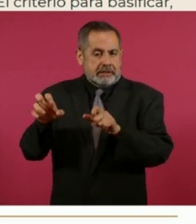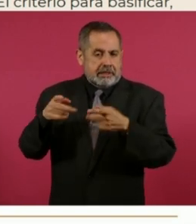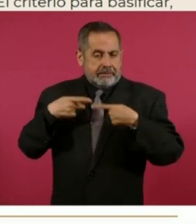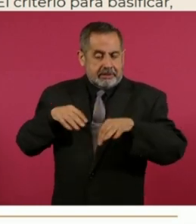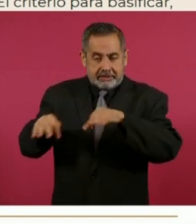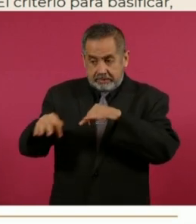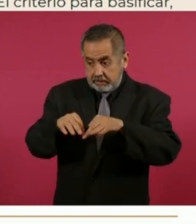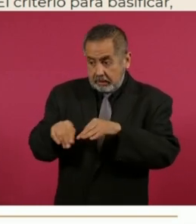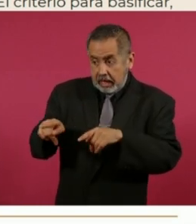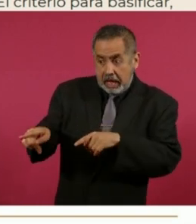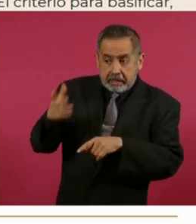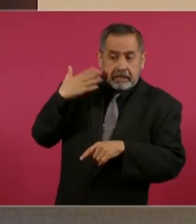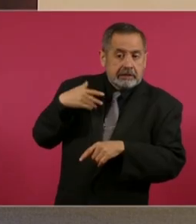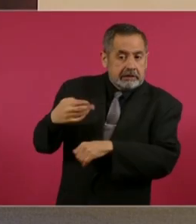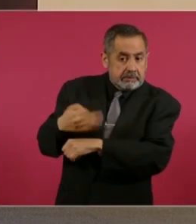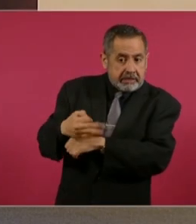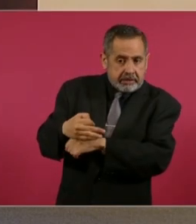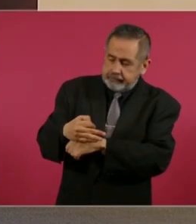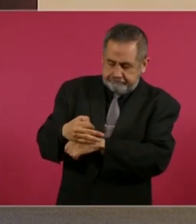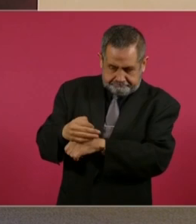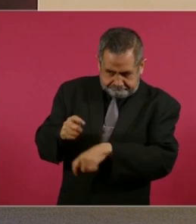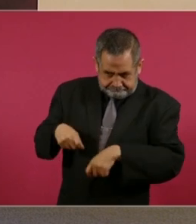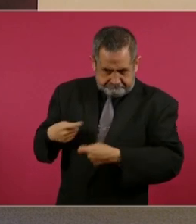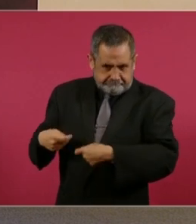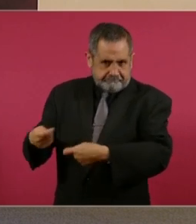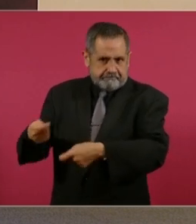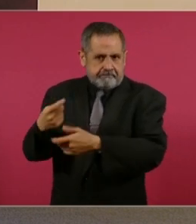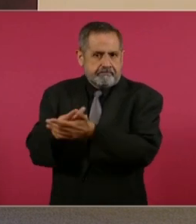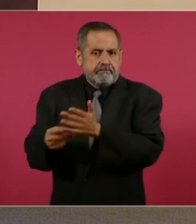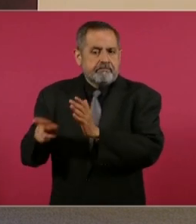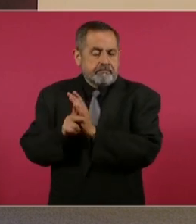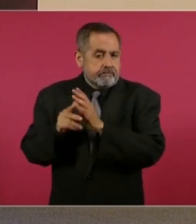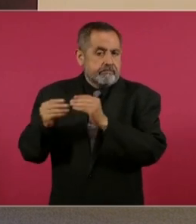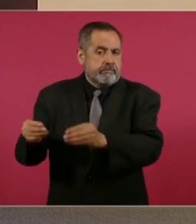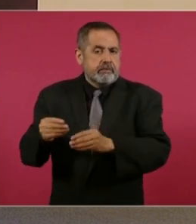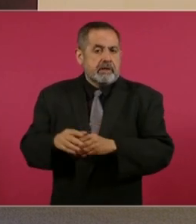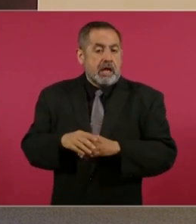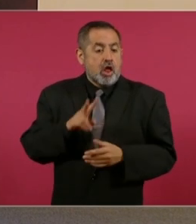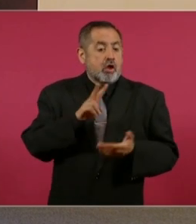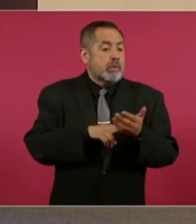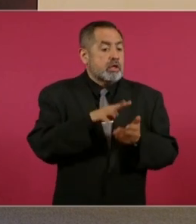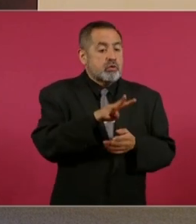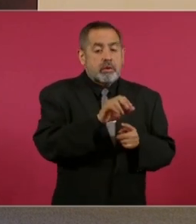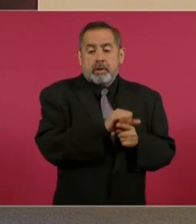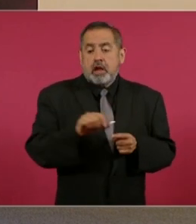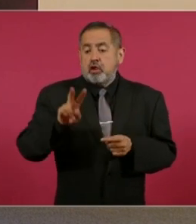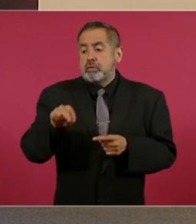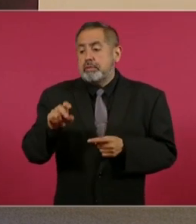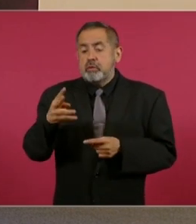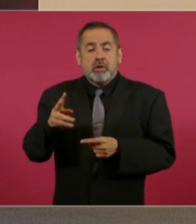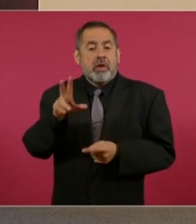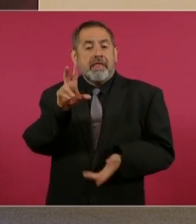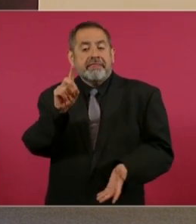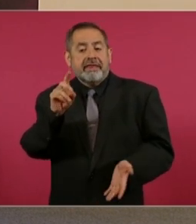trabajadores transitorios. Total del 2019 al 2024,